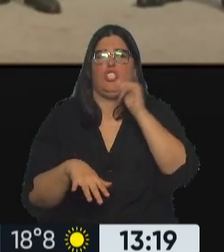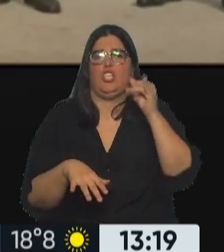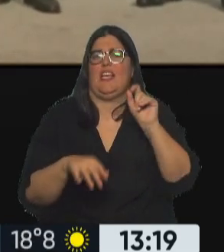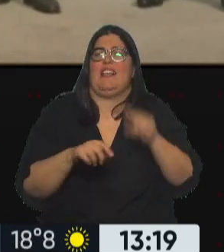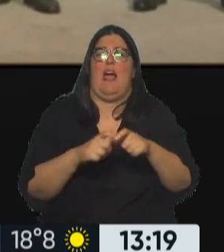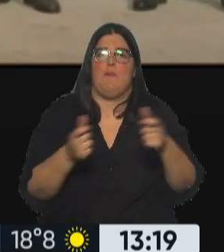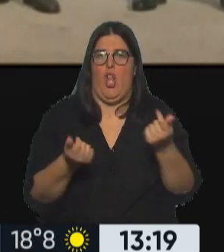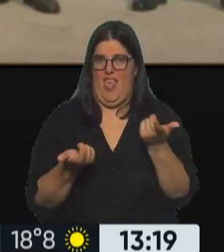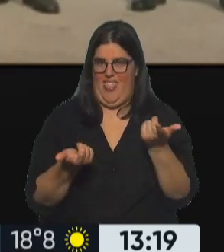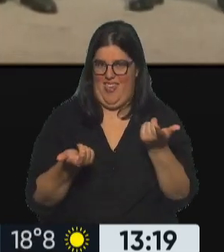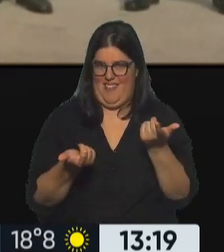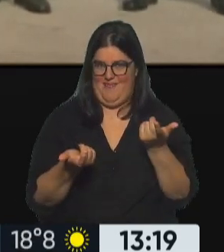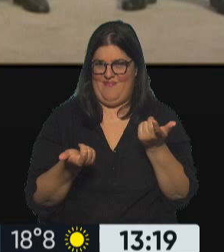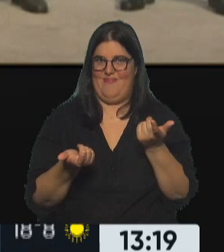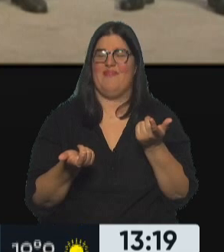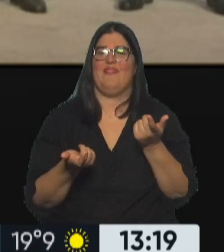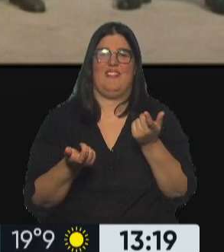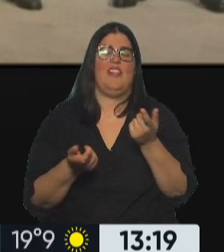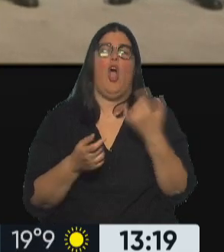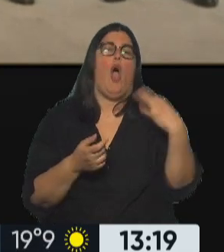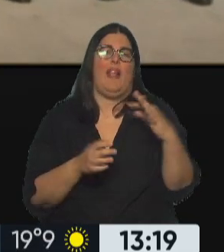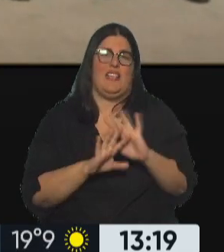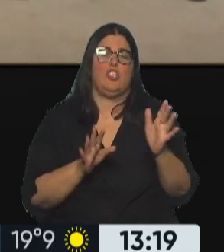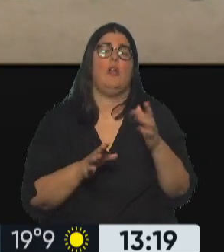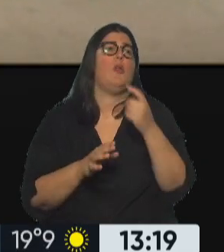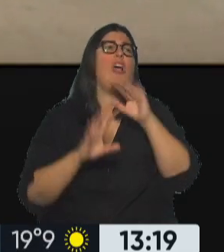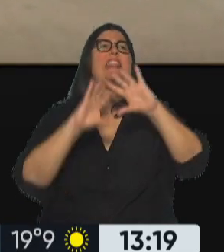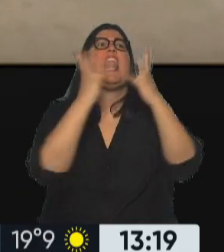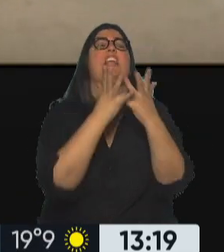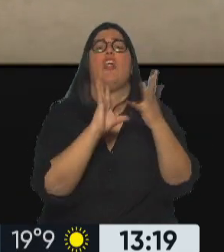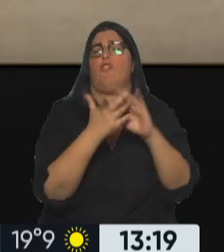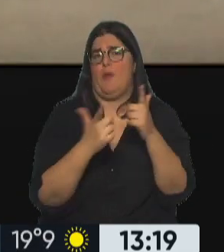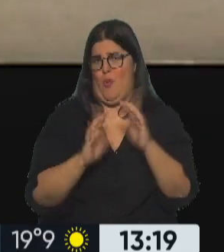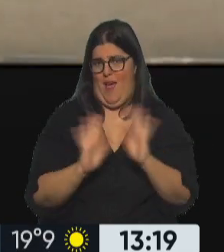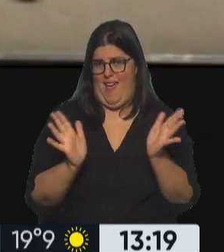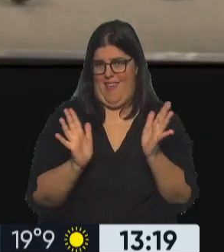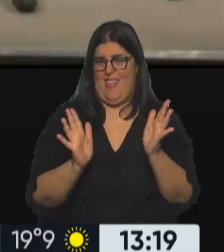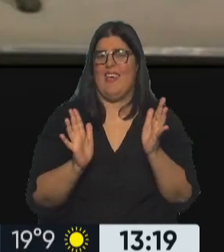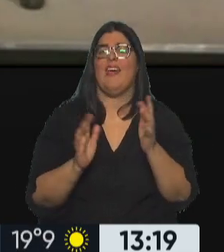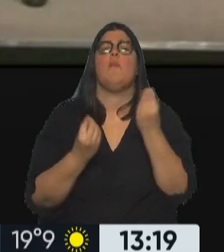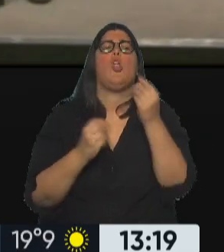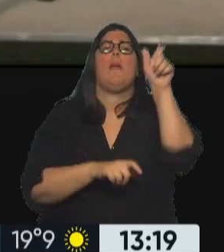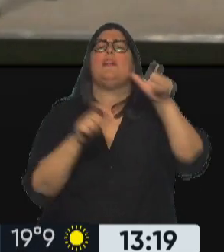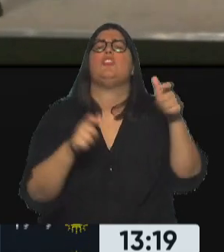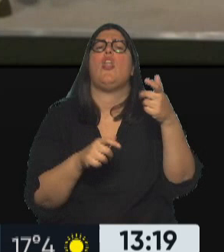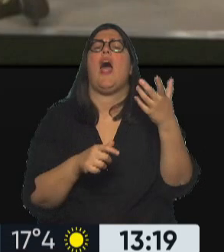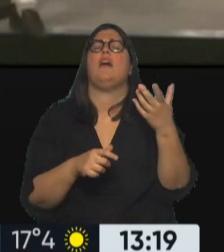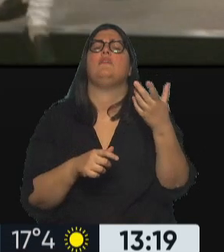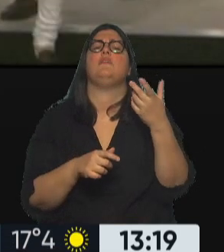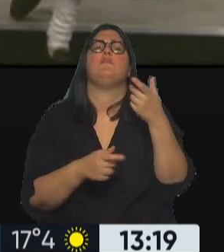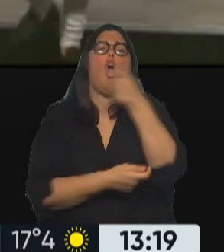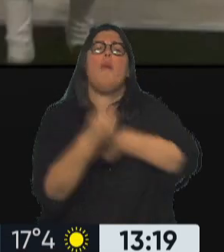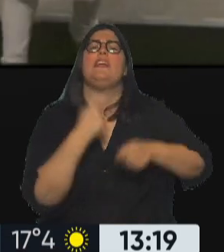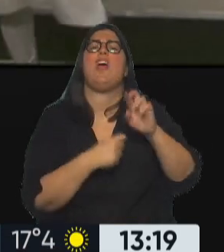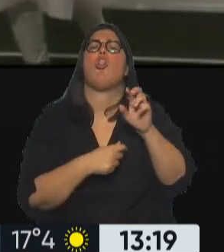efectividad. Eso a nivel internacional no existe. La gente, o mejor dicho, los agentes usan el dólar porque el dólar es la